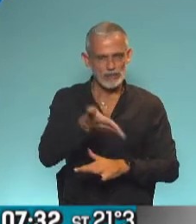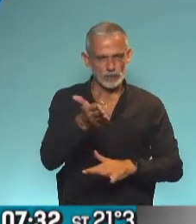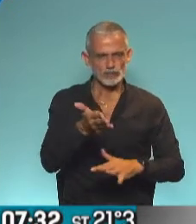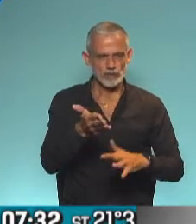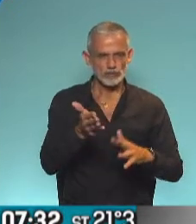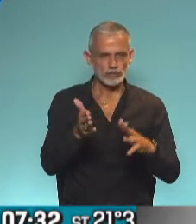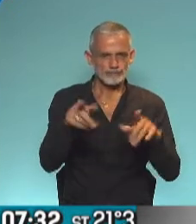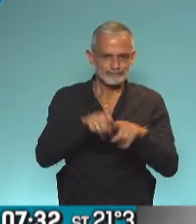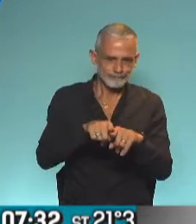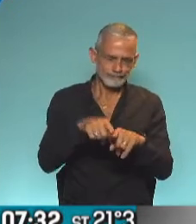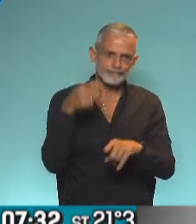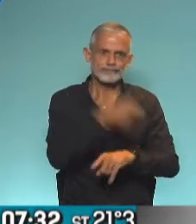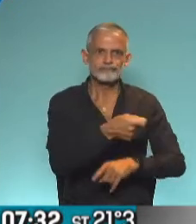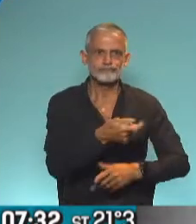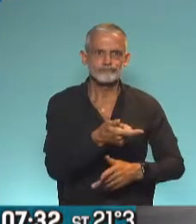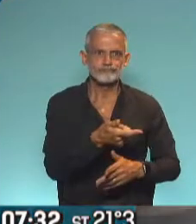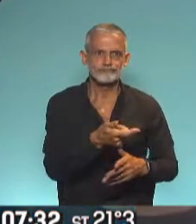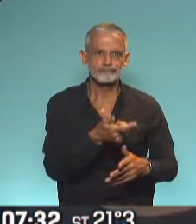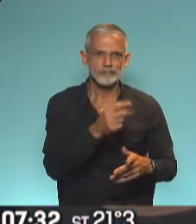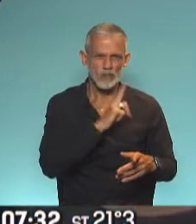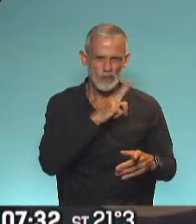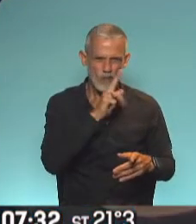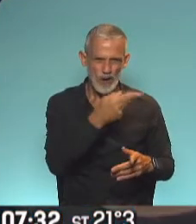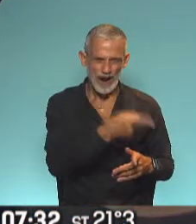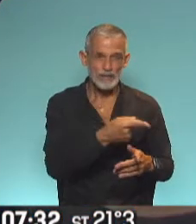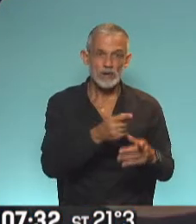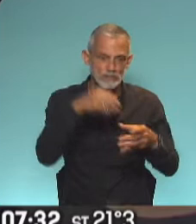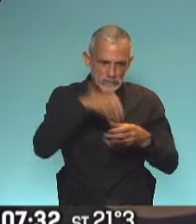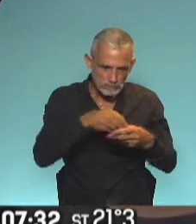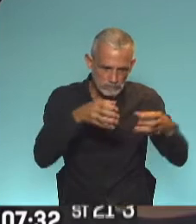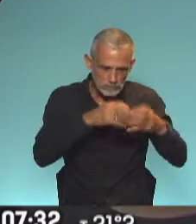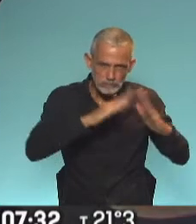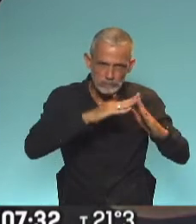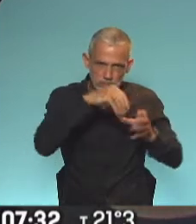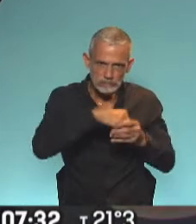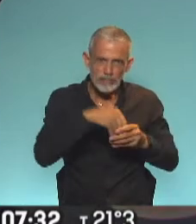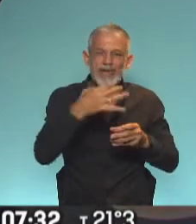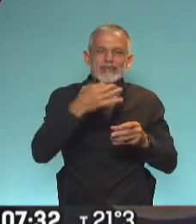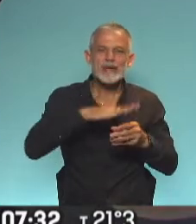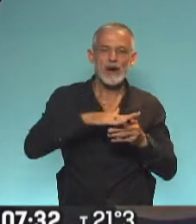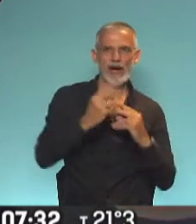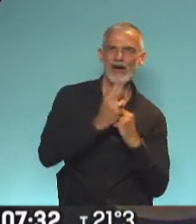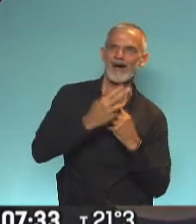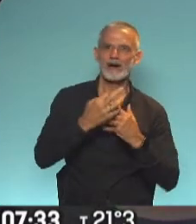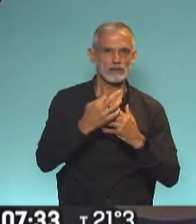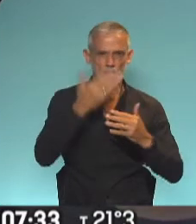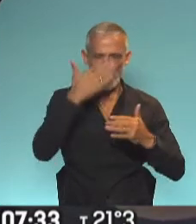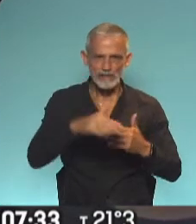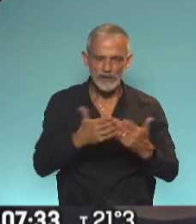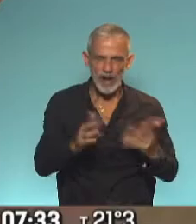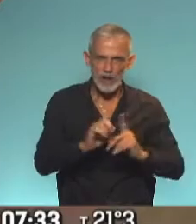problemática específica que se da siempre dentro del círculo íntimo. Ese que tiene que ser el lugar seguro, bueno, termina siendo el lugar